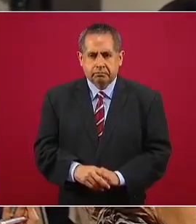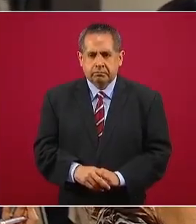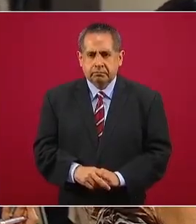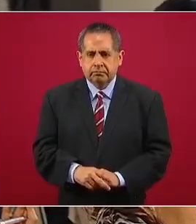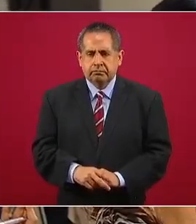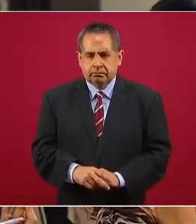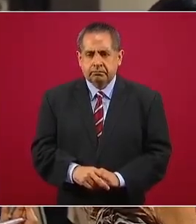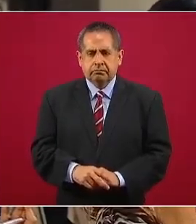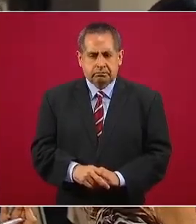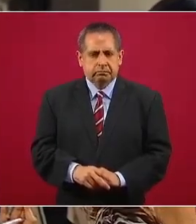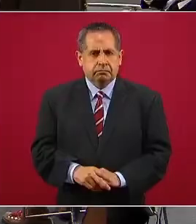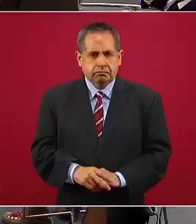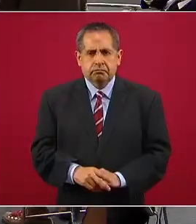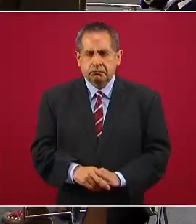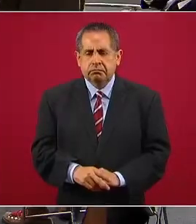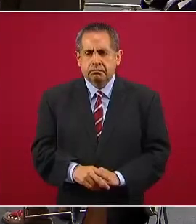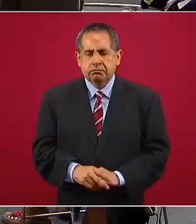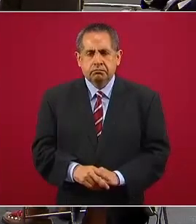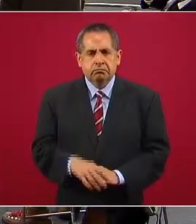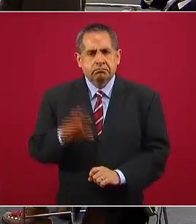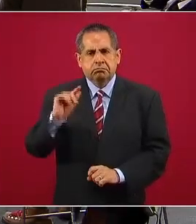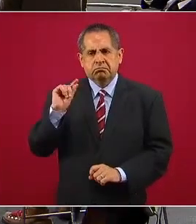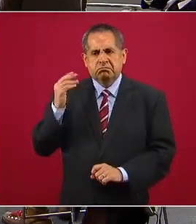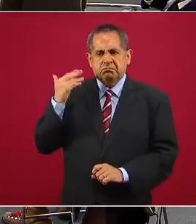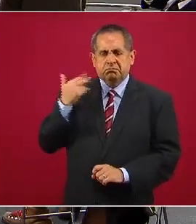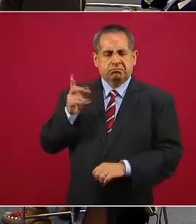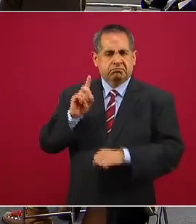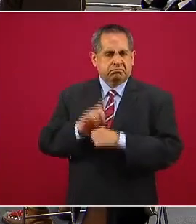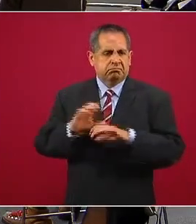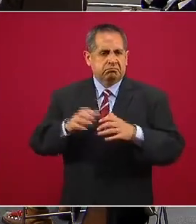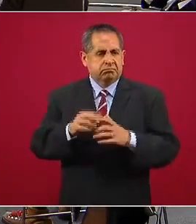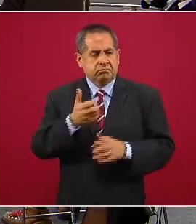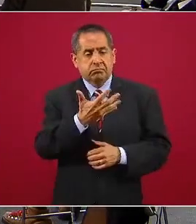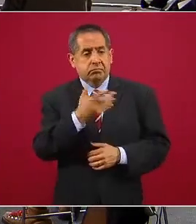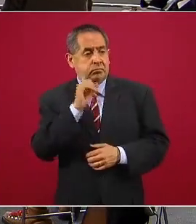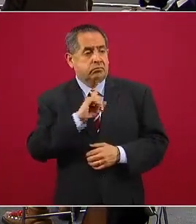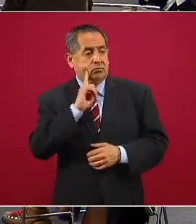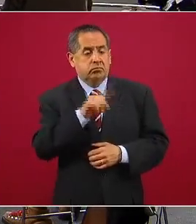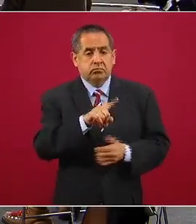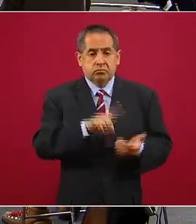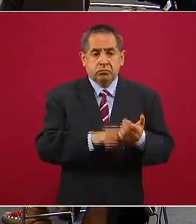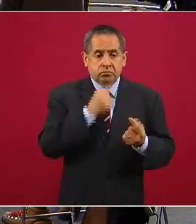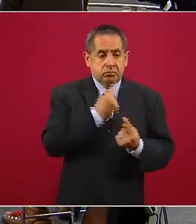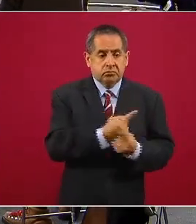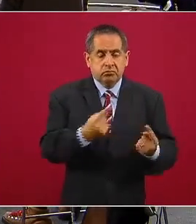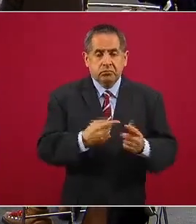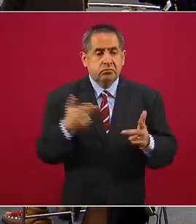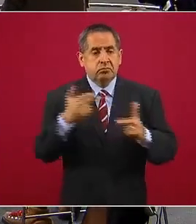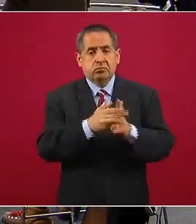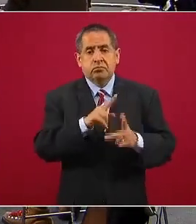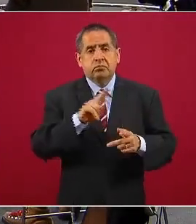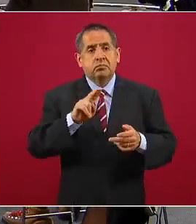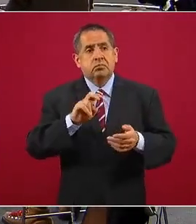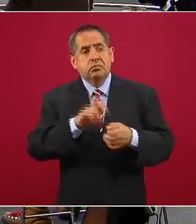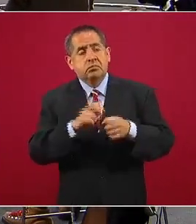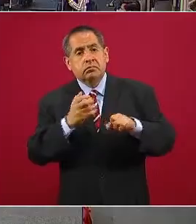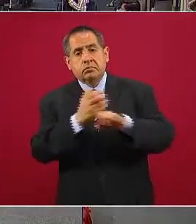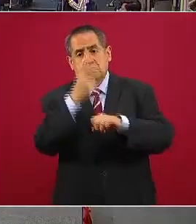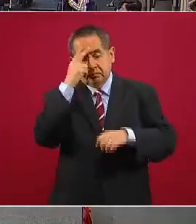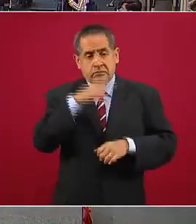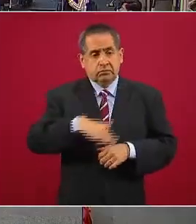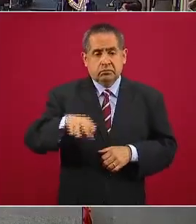priority, is your priority. Hace pocos días, 5 mujeres, incluyendo niñas, fueron asesinadas en el Estado de México, Nicolás